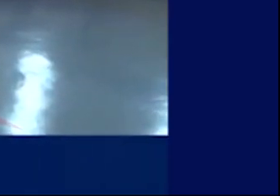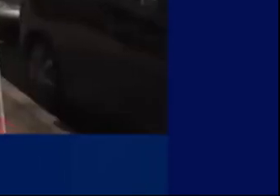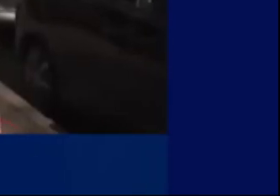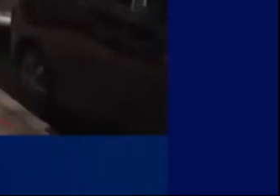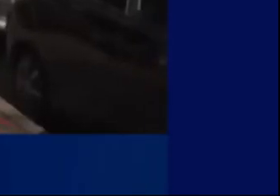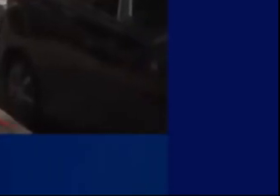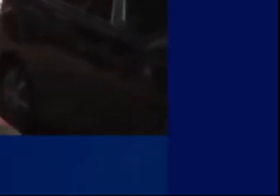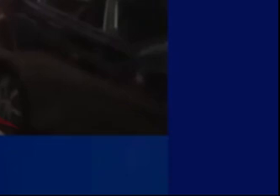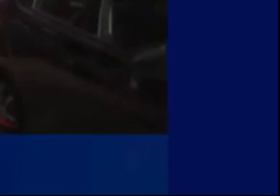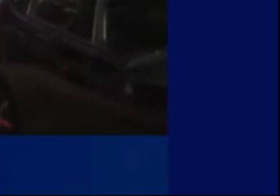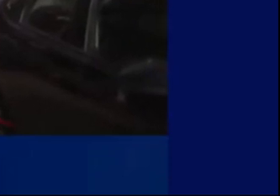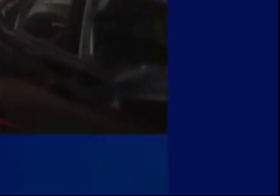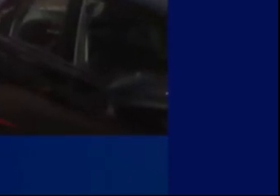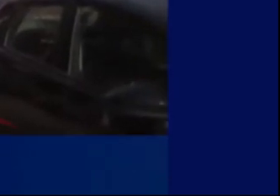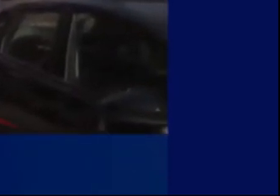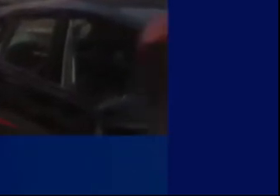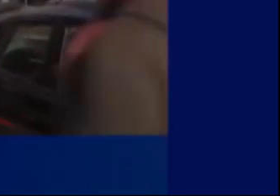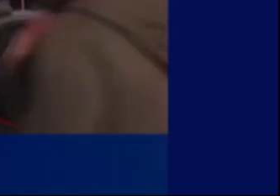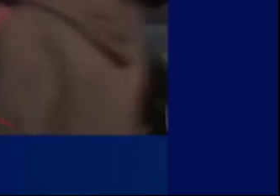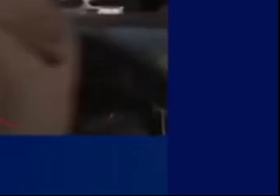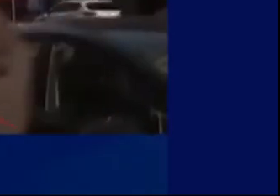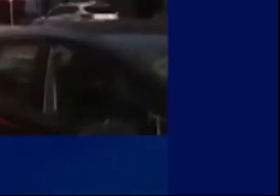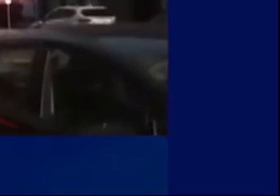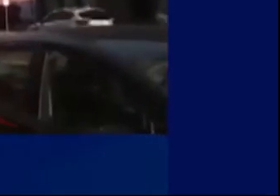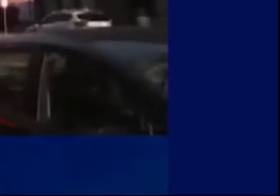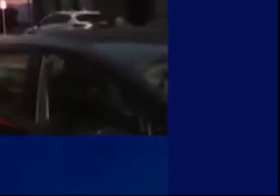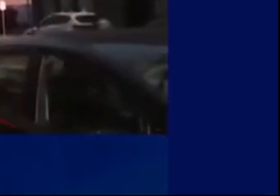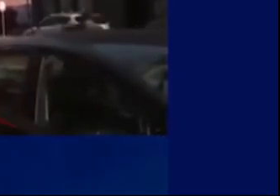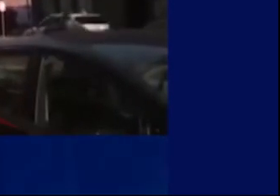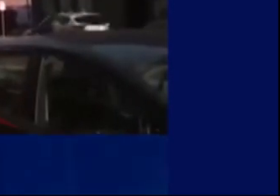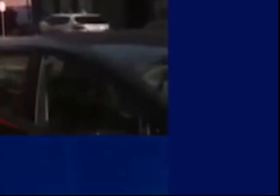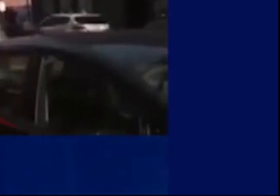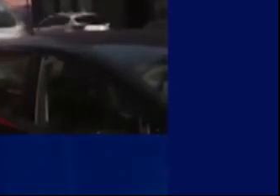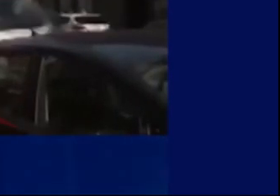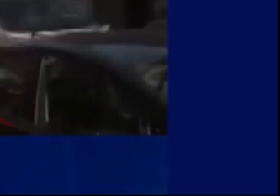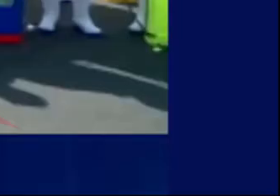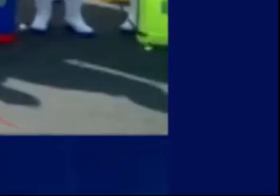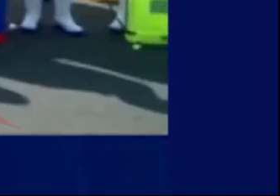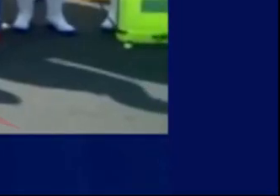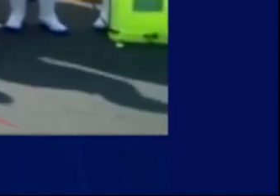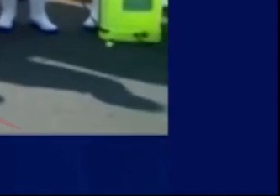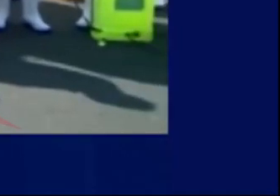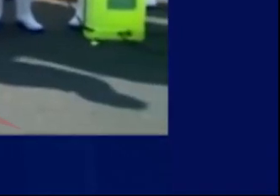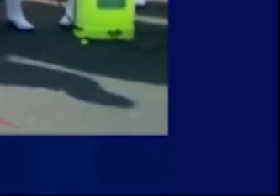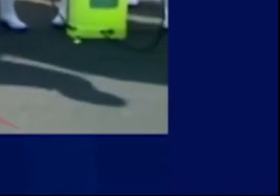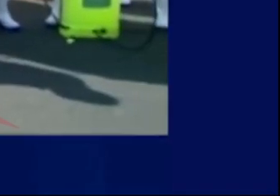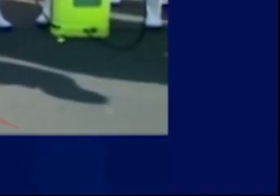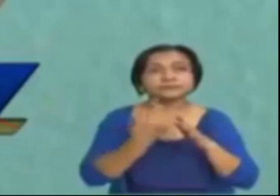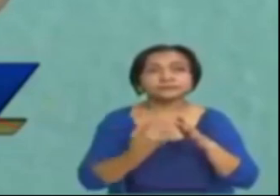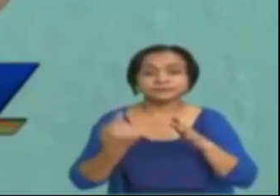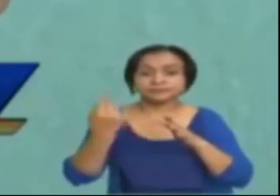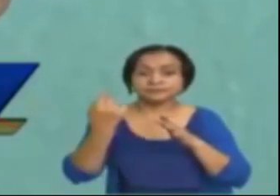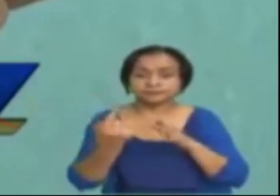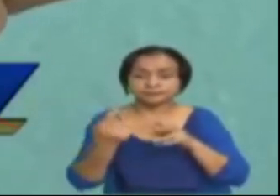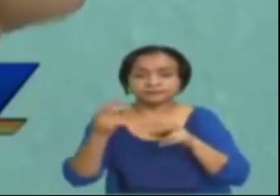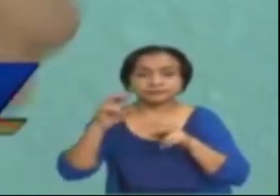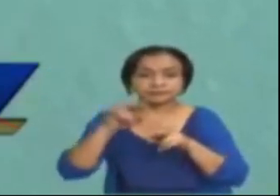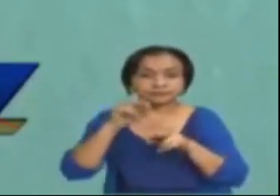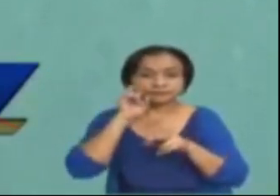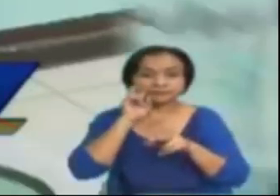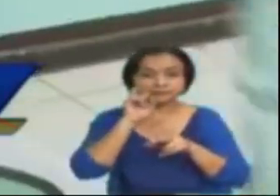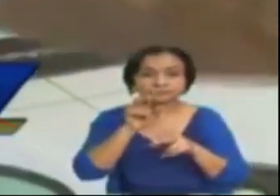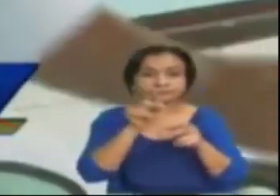decir el 15 punto 21 por ciento de su población en el caso de nicaragua se reportan 167 mil